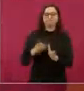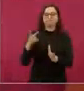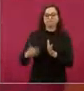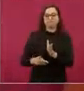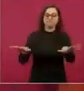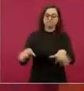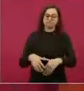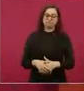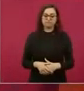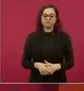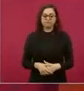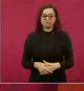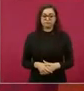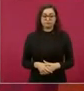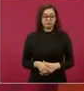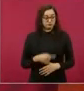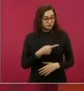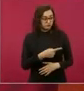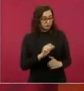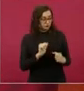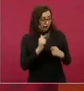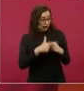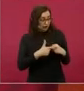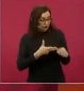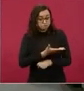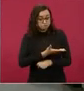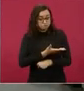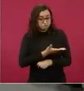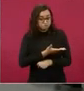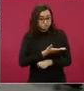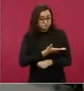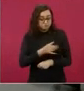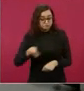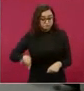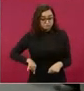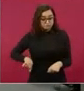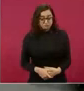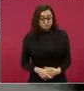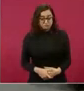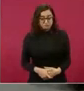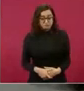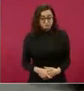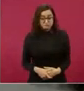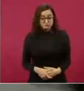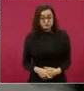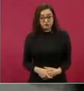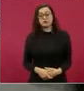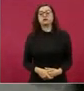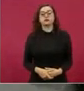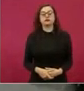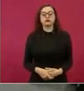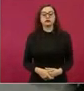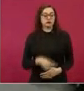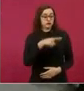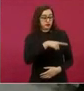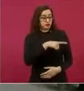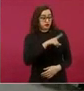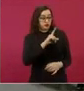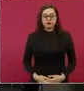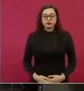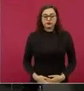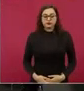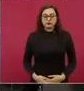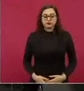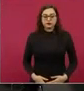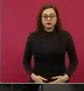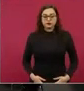Y no sé si él me quiere comentar algo. ¿Tienes interés en comentar algo? Pero tú le tendrías la hora que traducir.